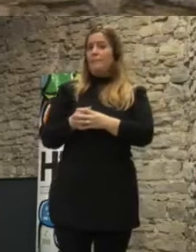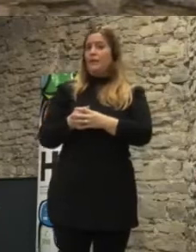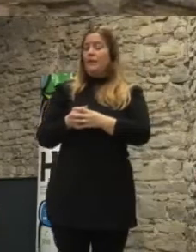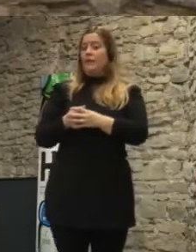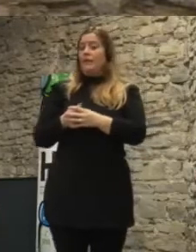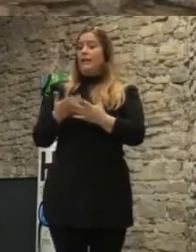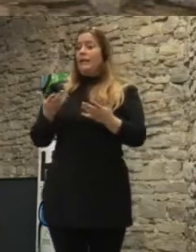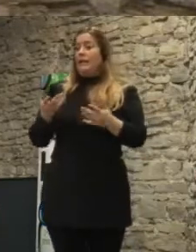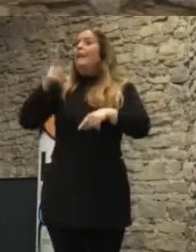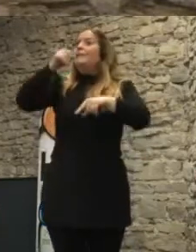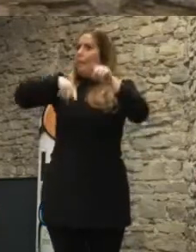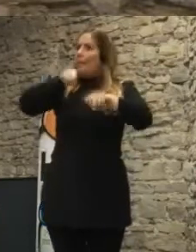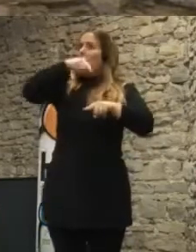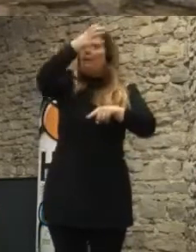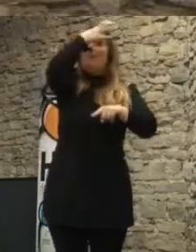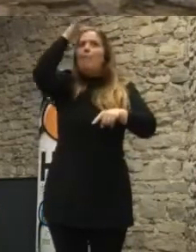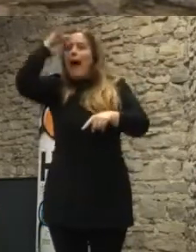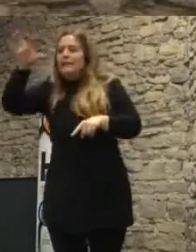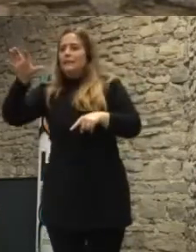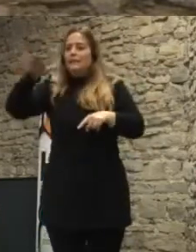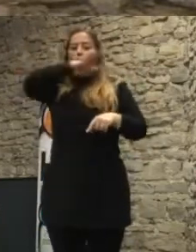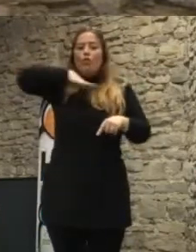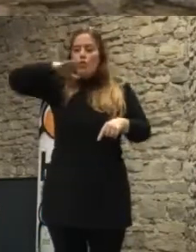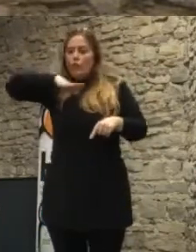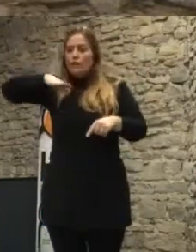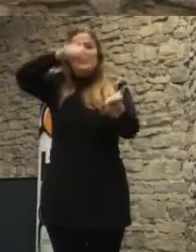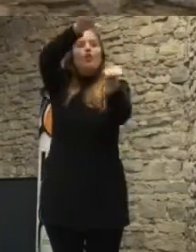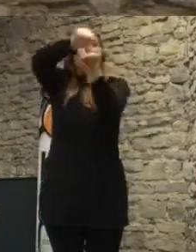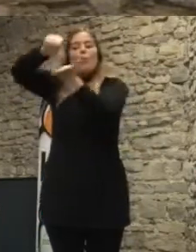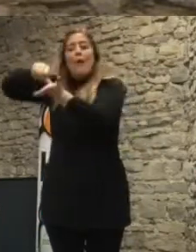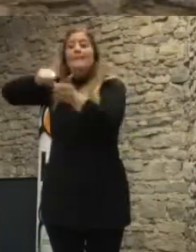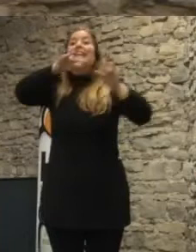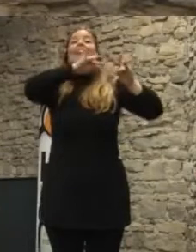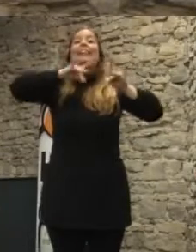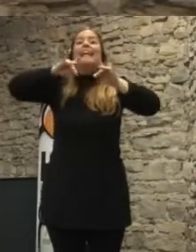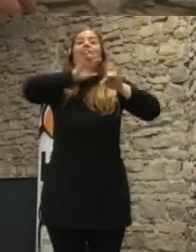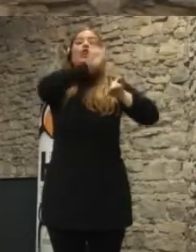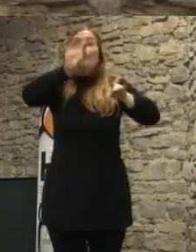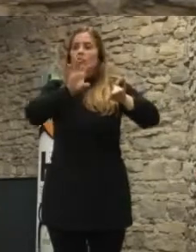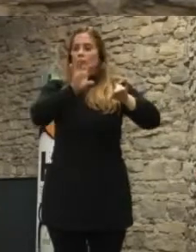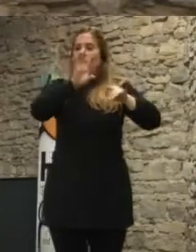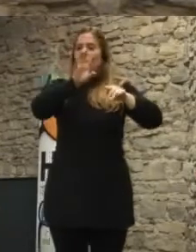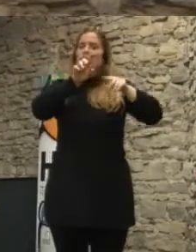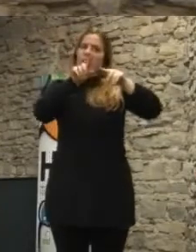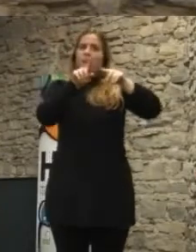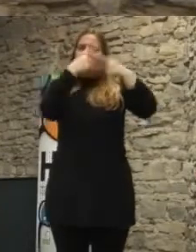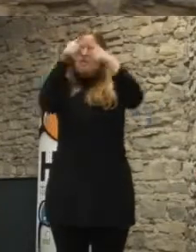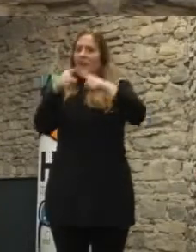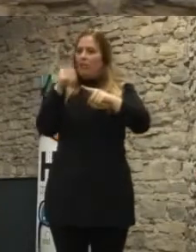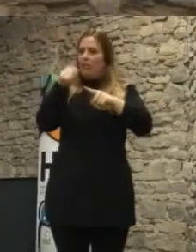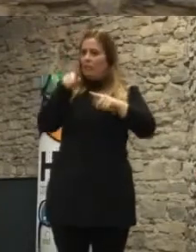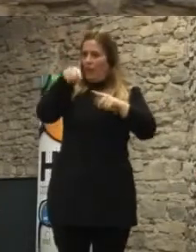dependiendo de países, de zonas, de ciudades, de territorios, pero a escala global y a escala